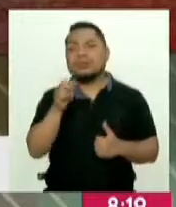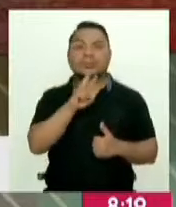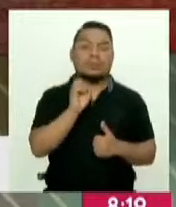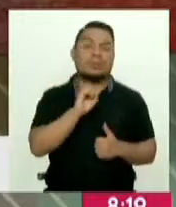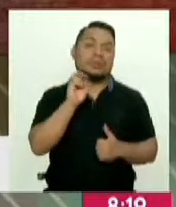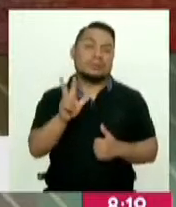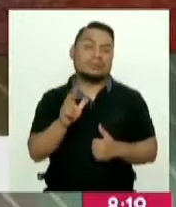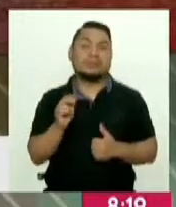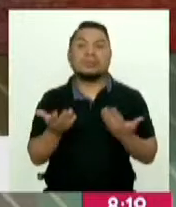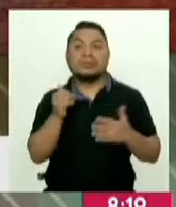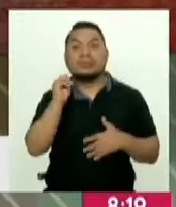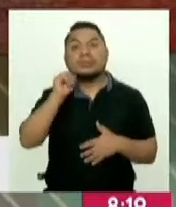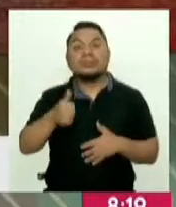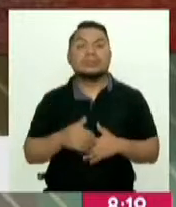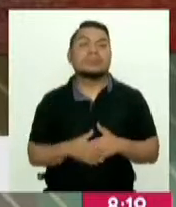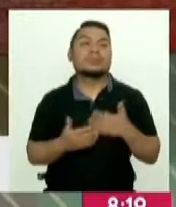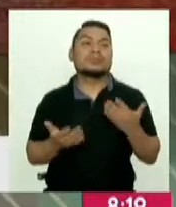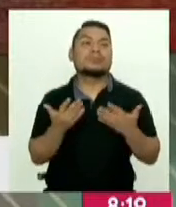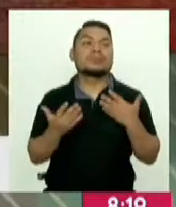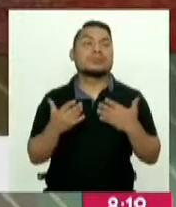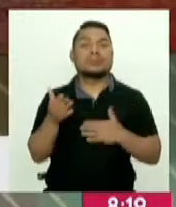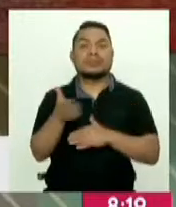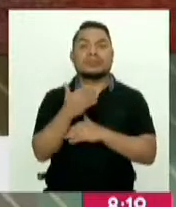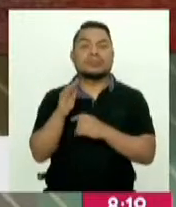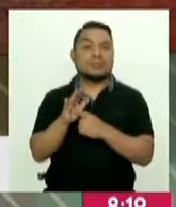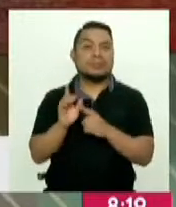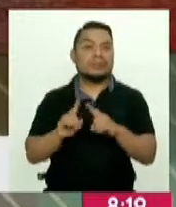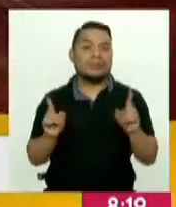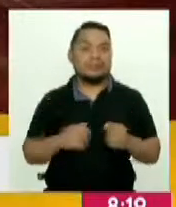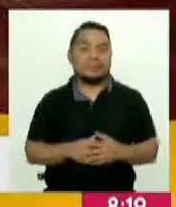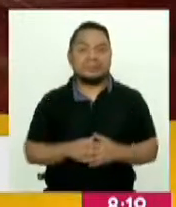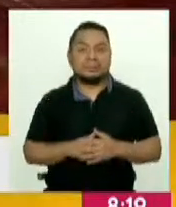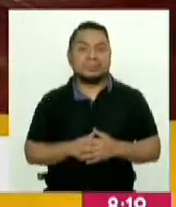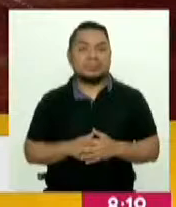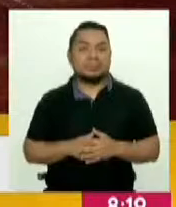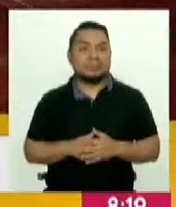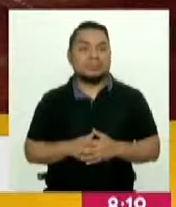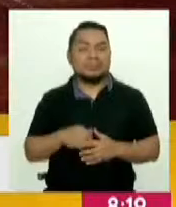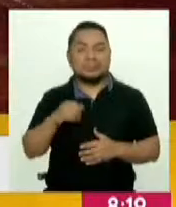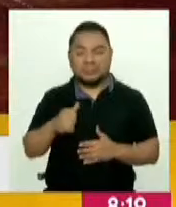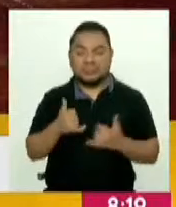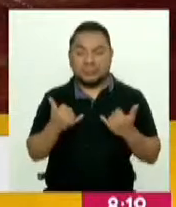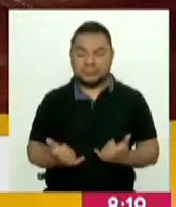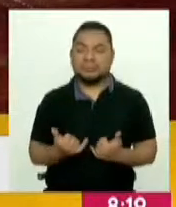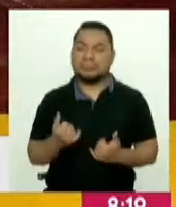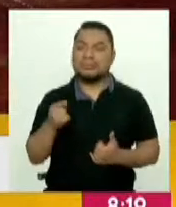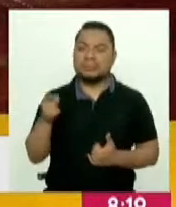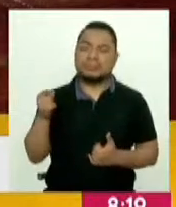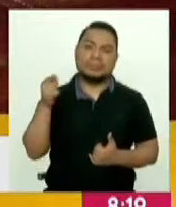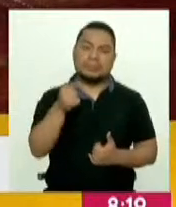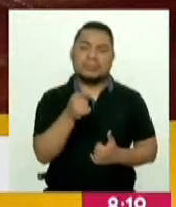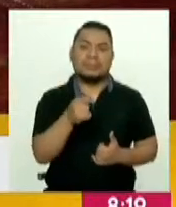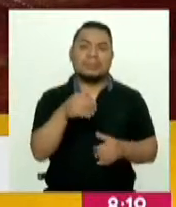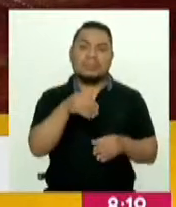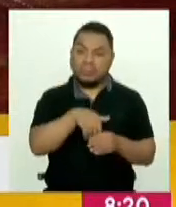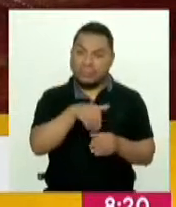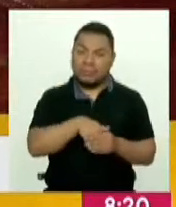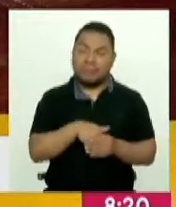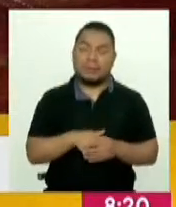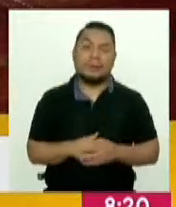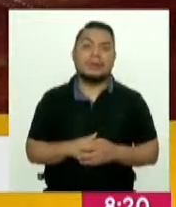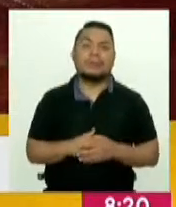y que quizá mañana estén con una bandera incluso diferente, ¿no? Ahora, sin embargo, al momento de ir a votar, a sufragar,